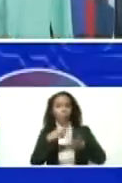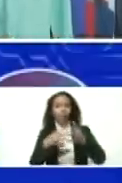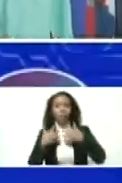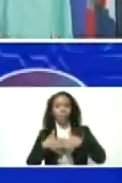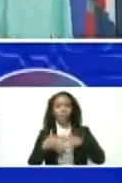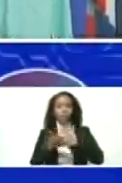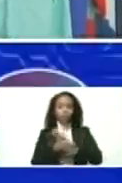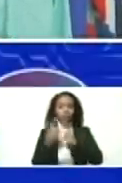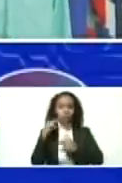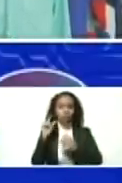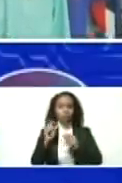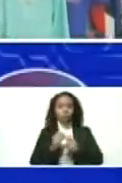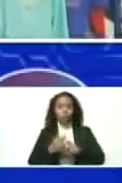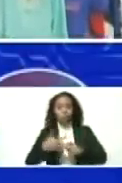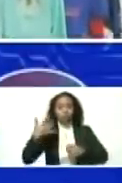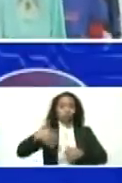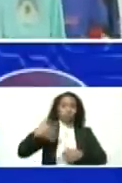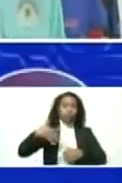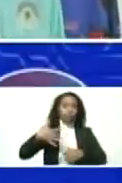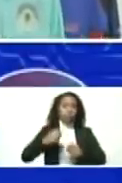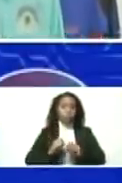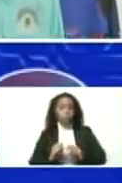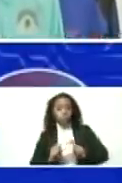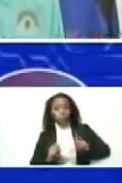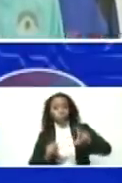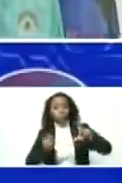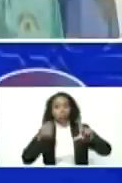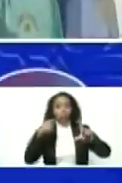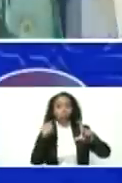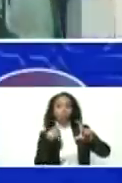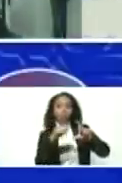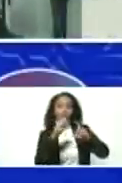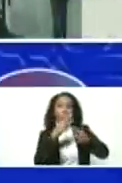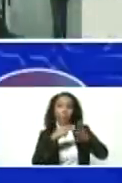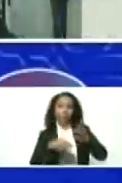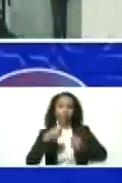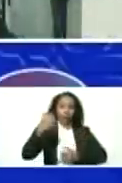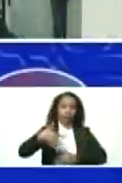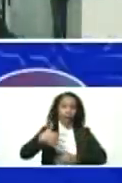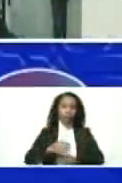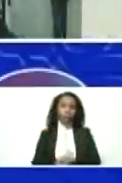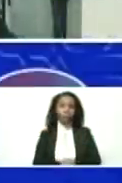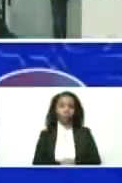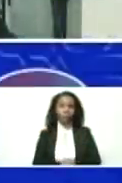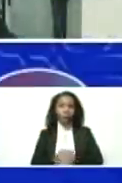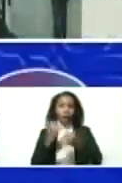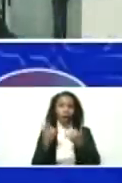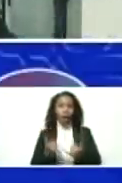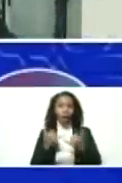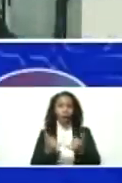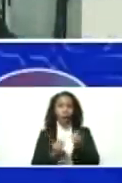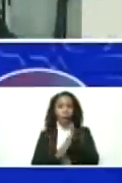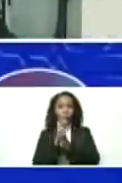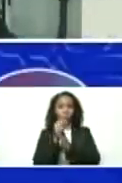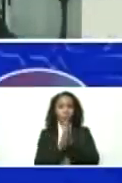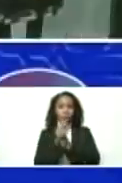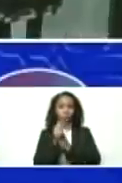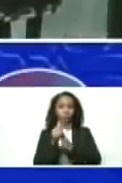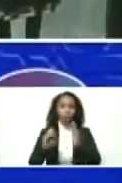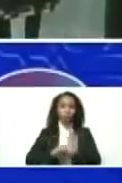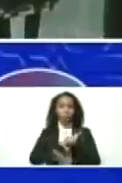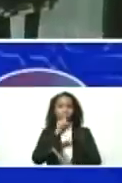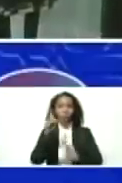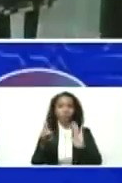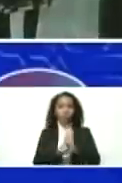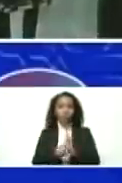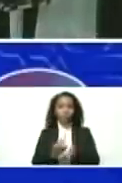eso encarece tremendamente el insumo o la materia prima. Ahora, los emprendedores en general,